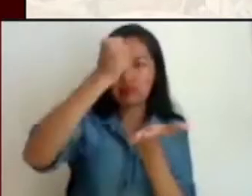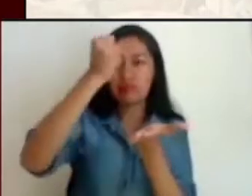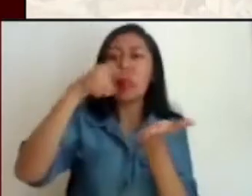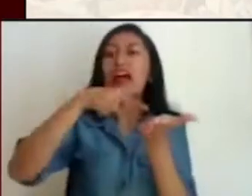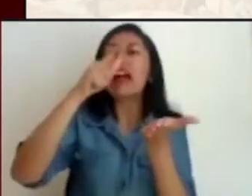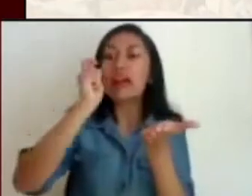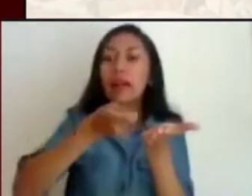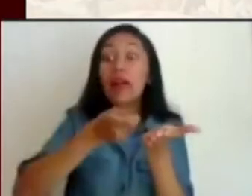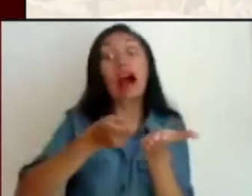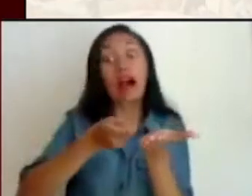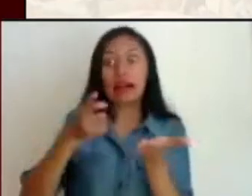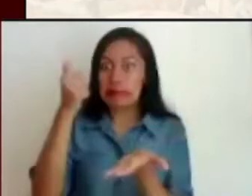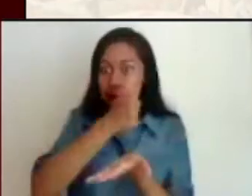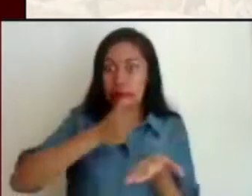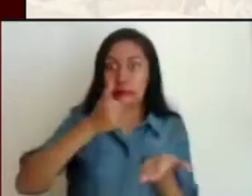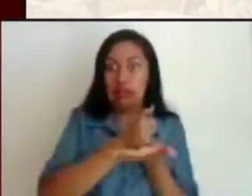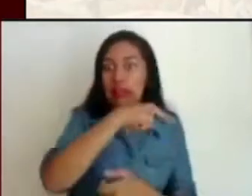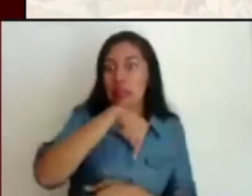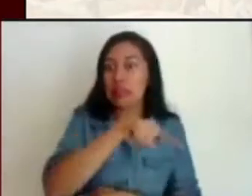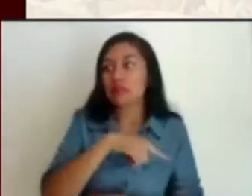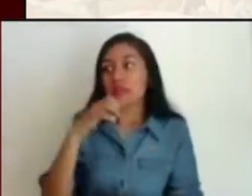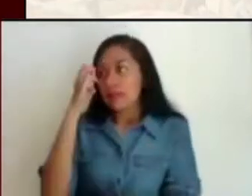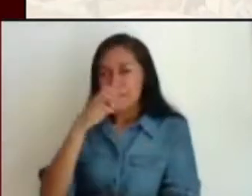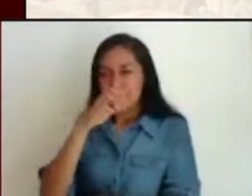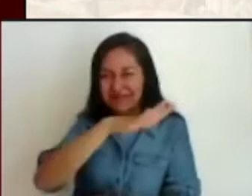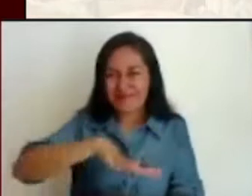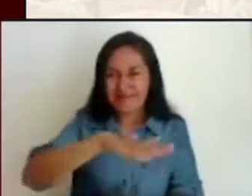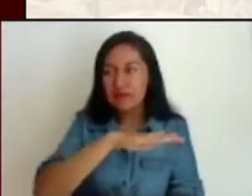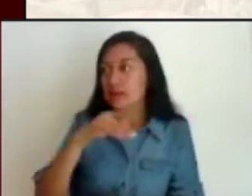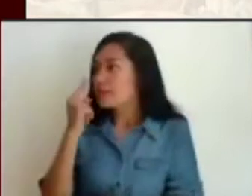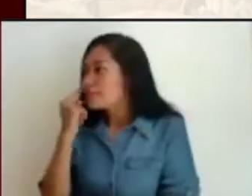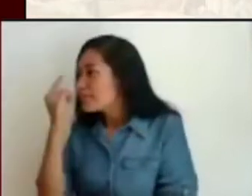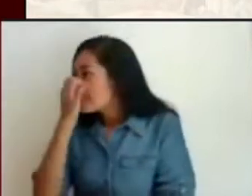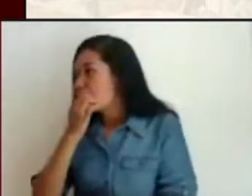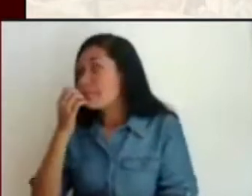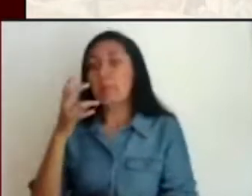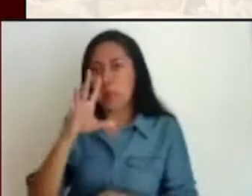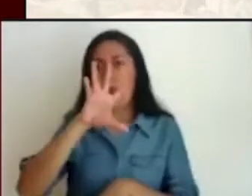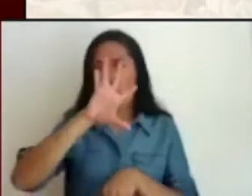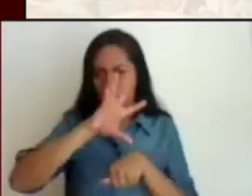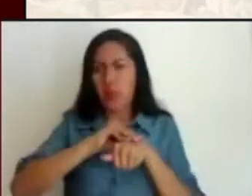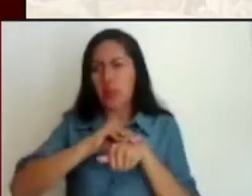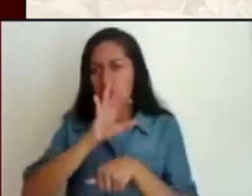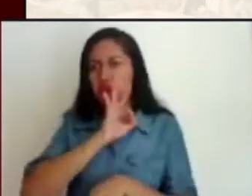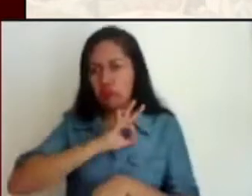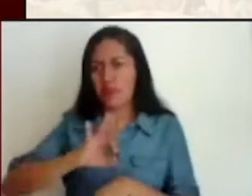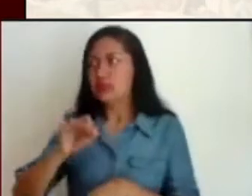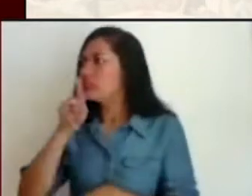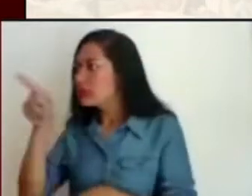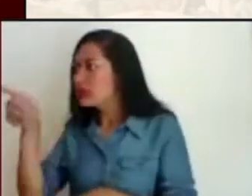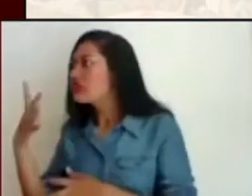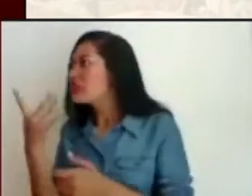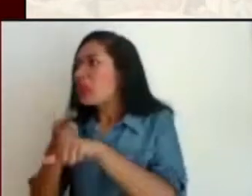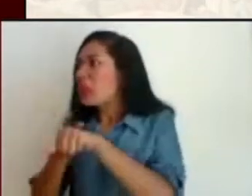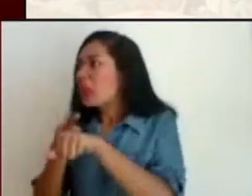de la ciudad, libre por gracia de Dios de todo sospecho del contagio, permitían que pudieran entrar